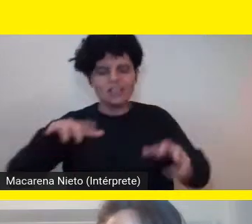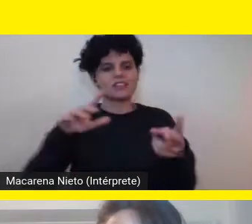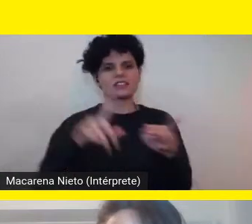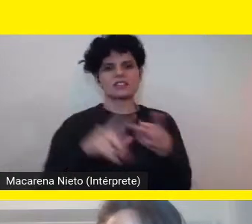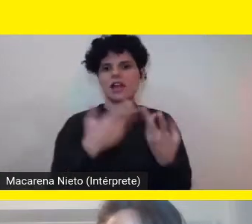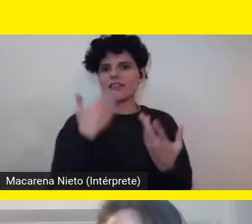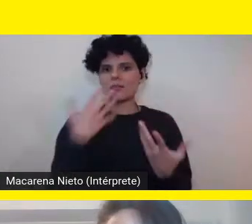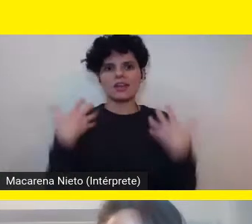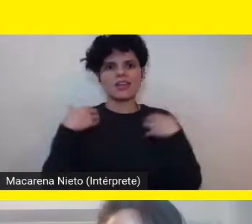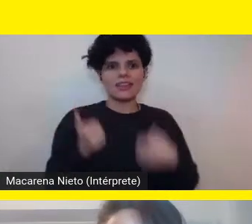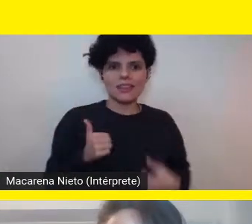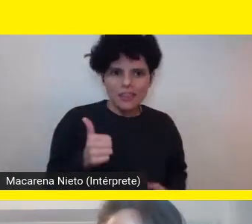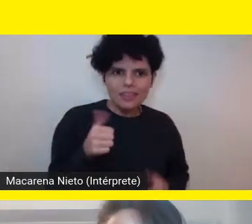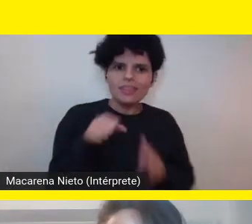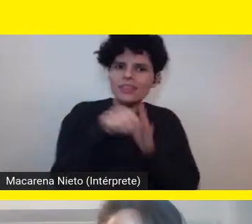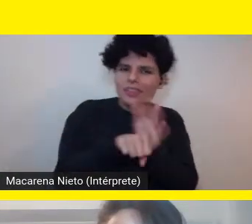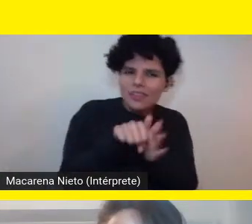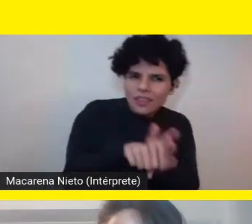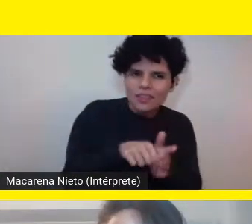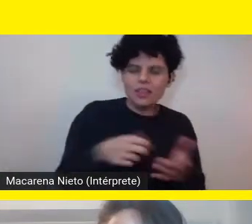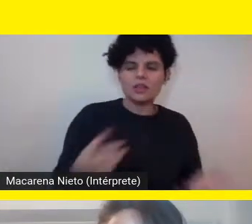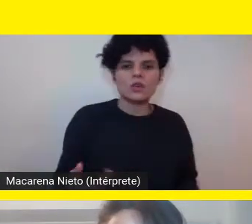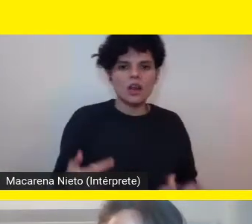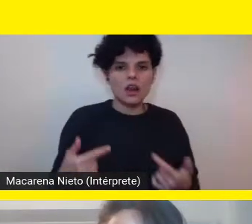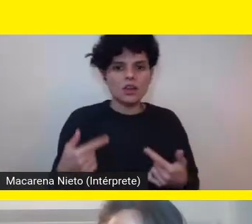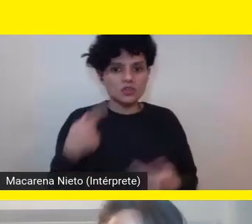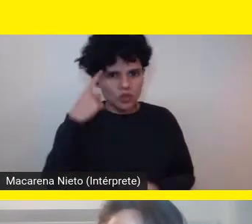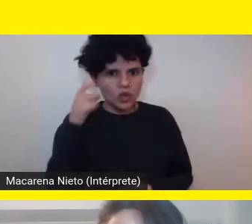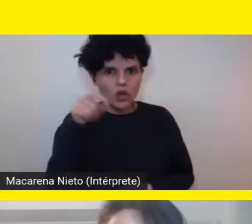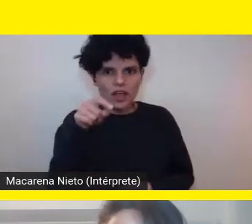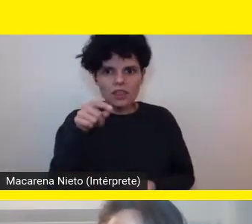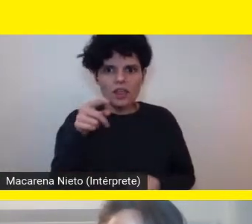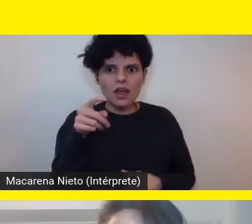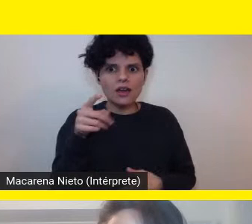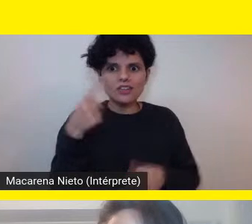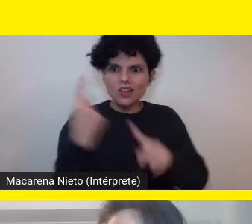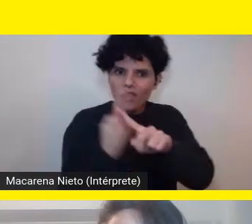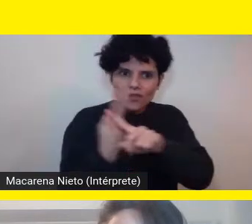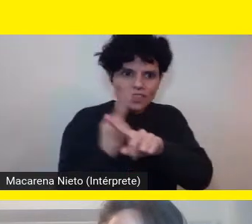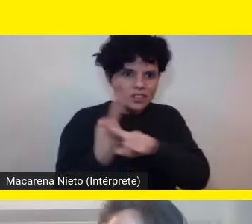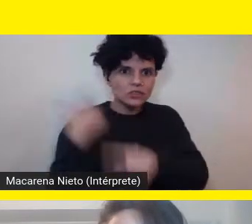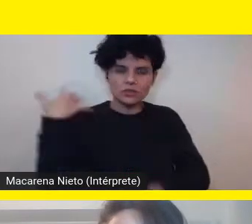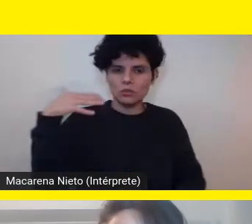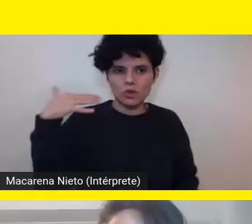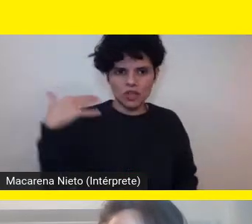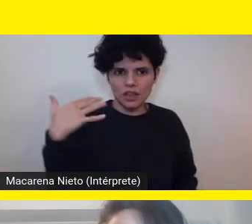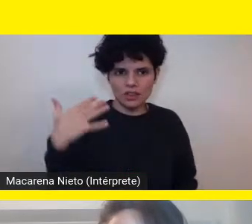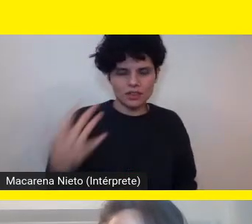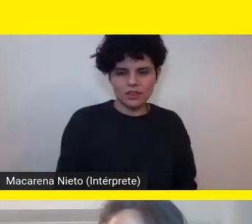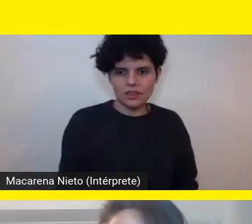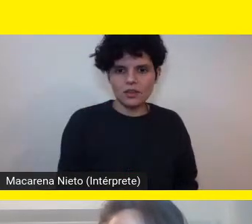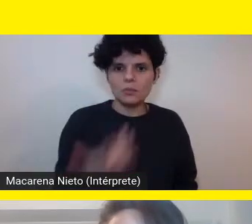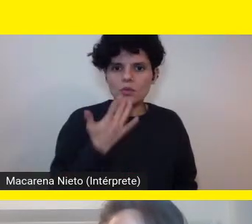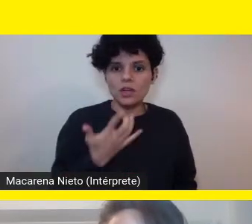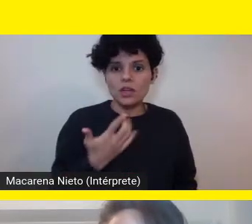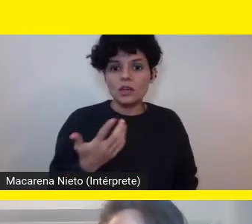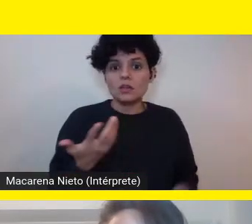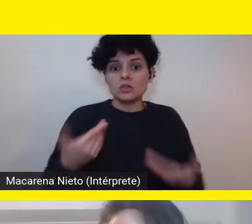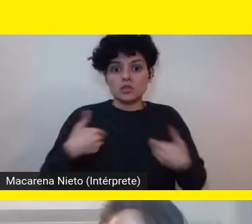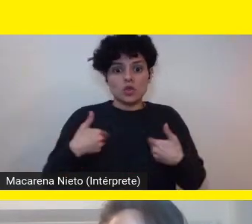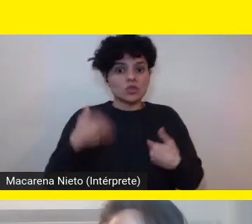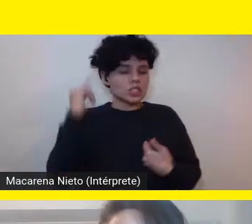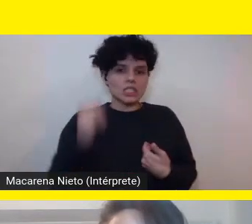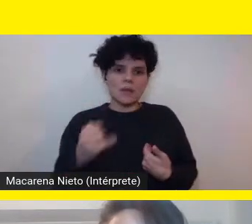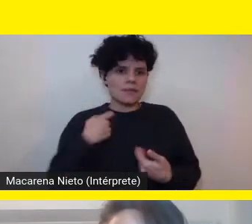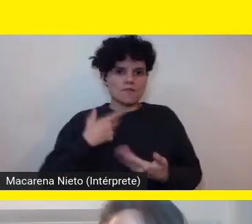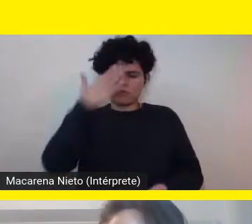necesario evidenciar y tener este tipo de paneles, porque pese a todo lo que pase, yo por lo menos voy a hacer frente al terrorismo